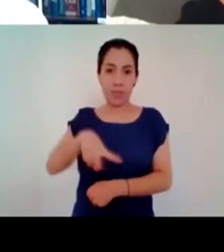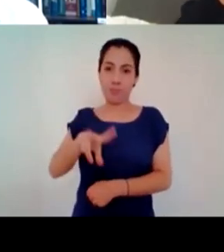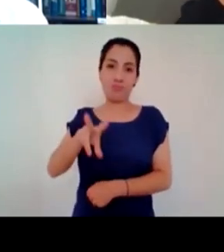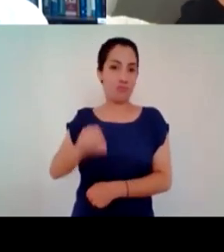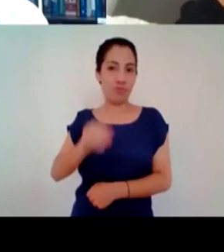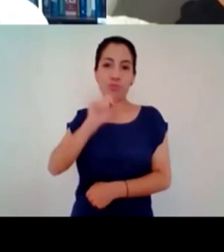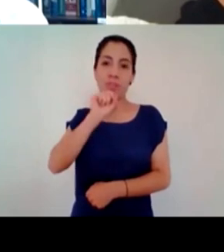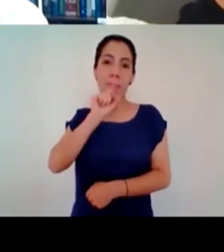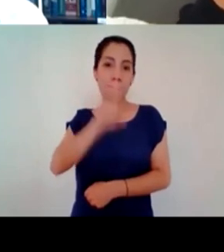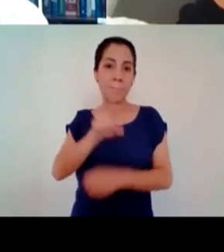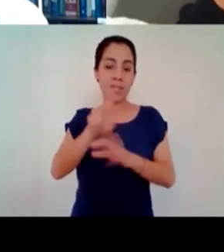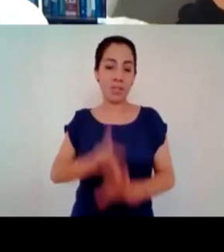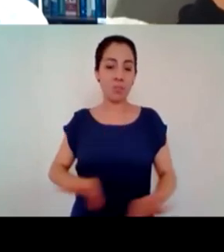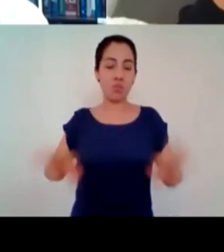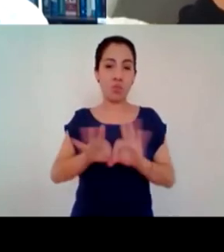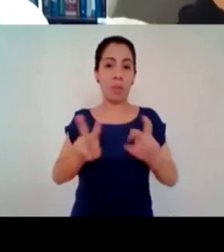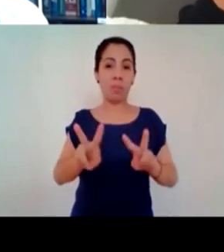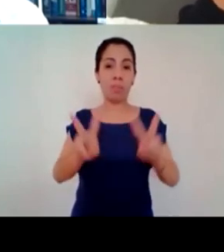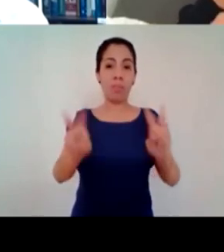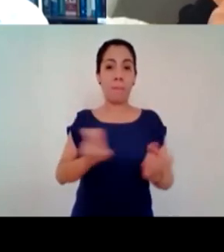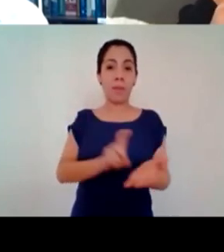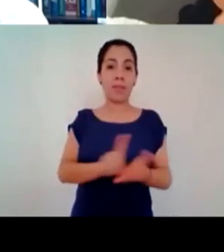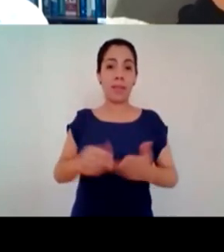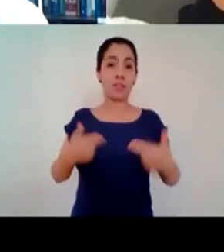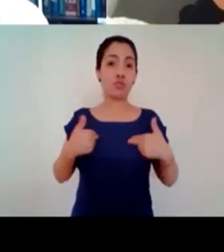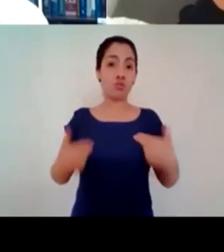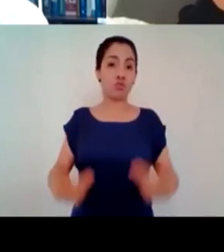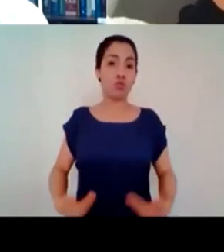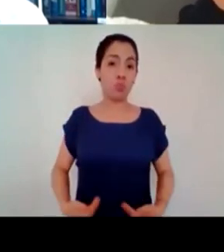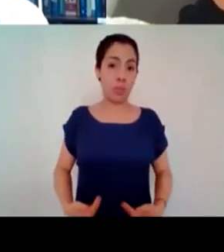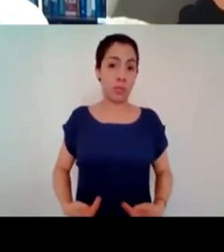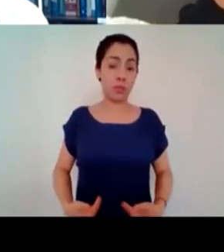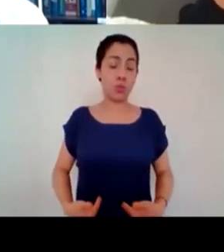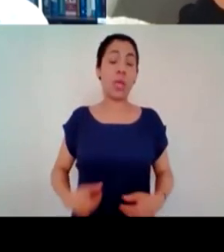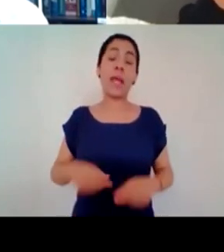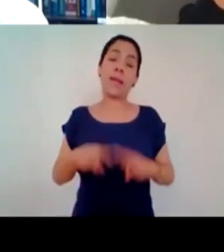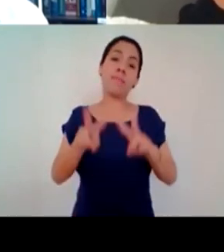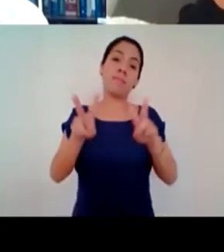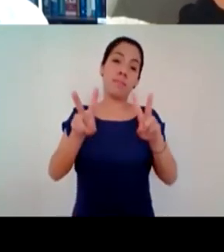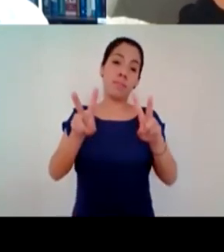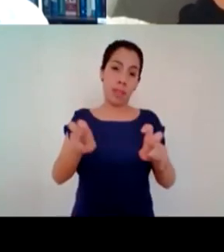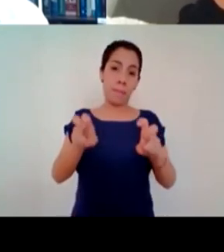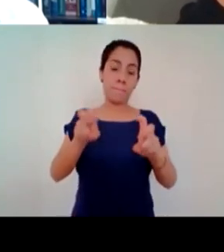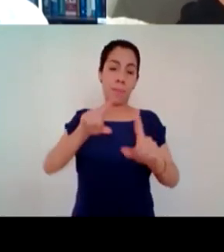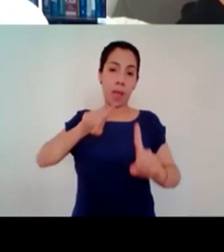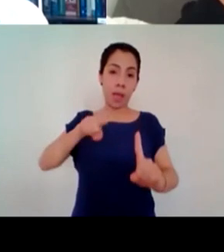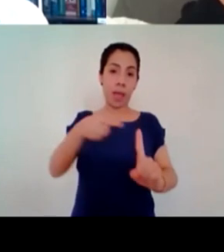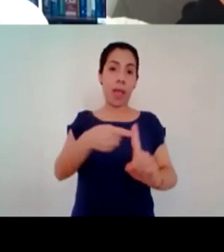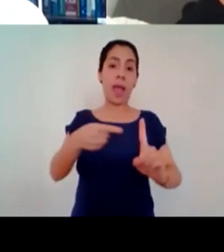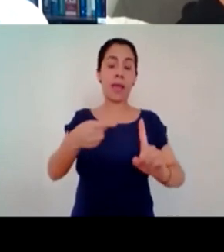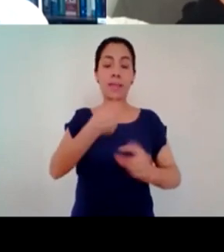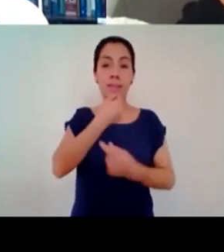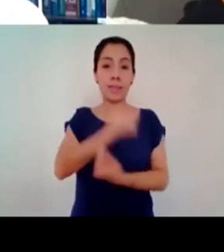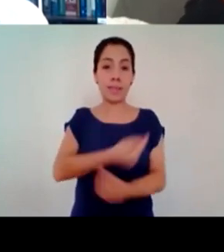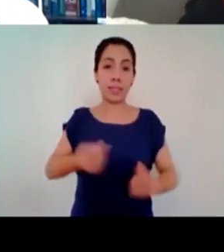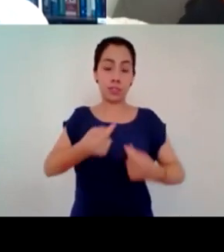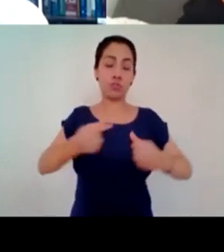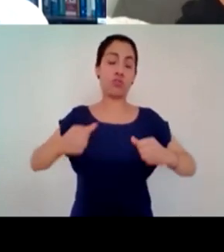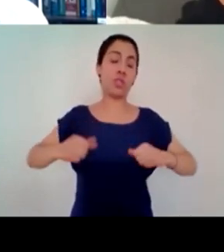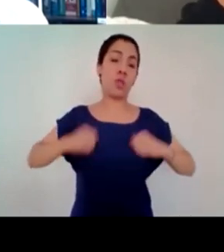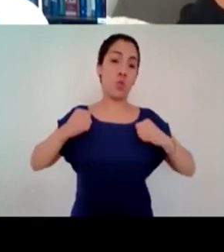también de suma importancia al abordar temas de niñez y de adolescencia en México, especialmente aquellos que